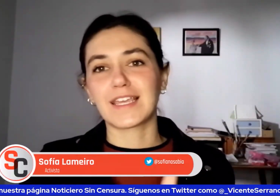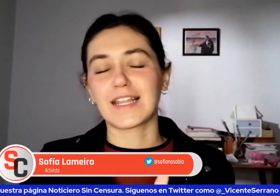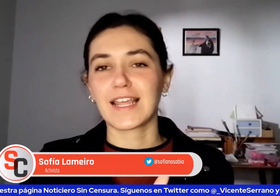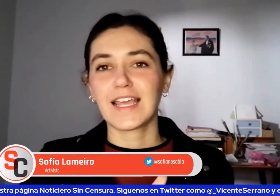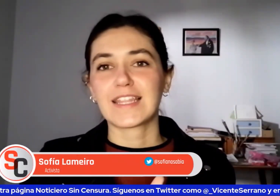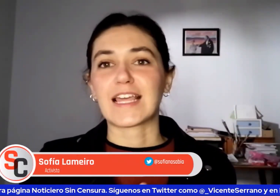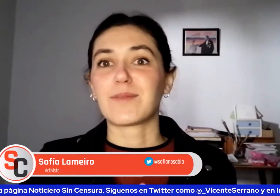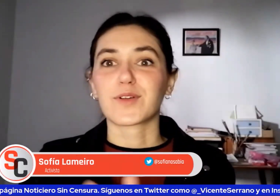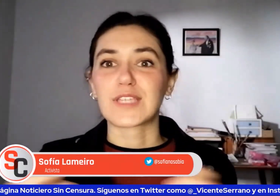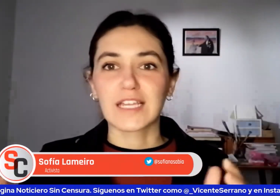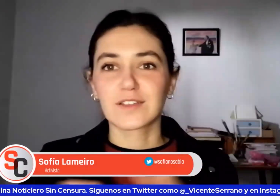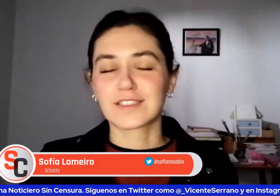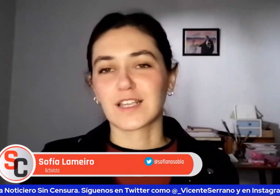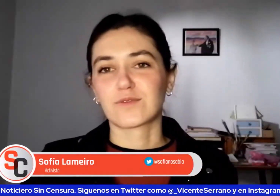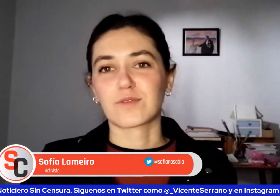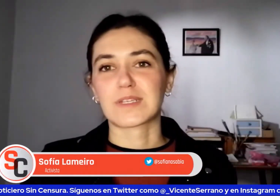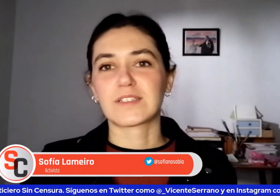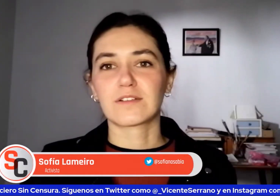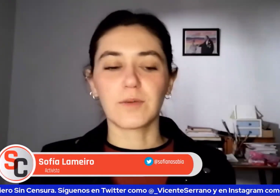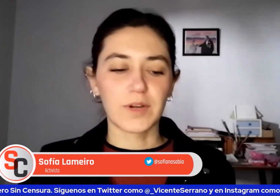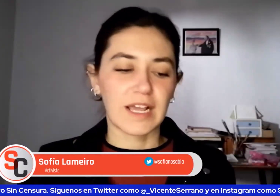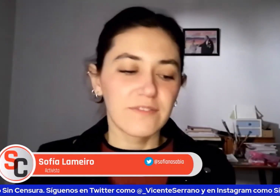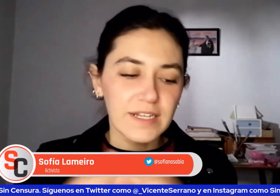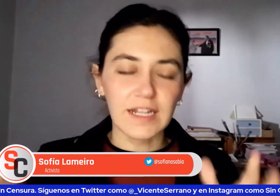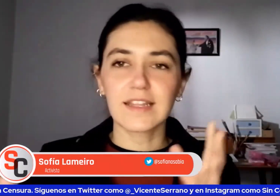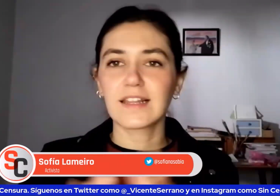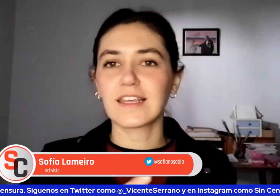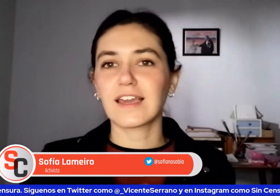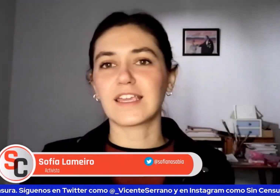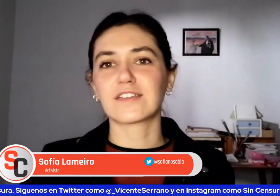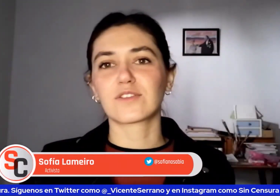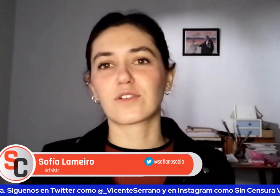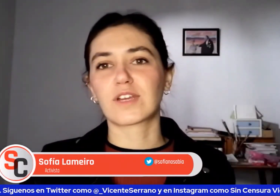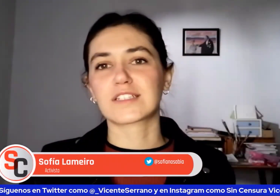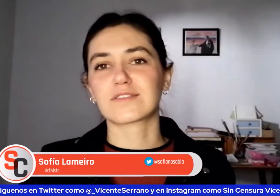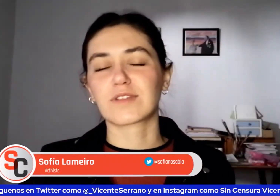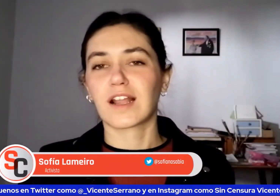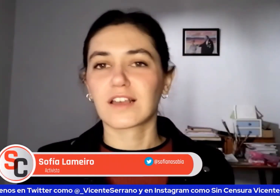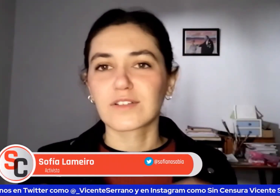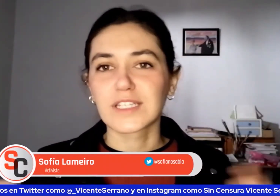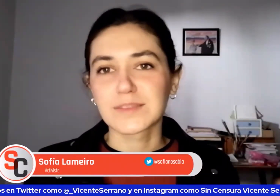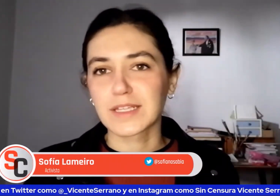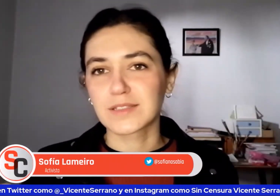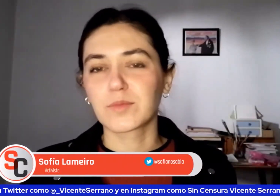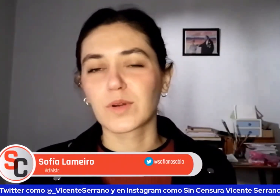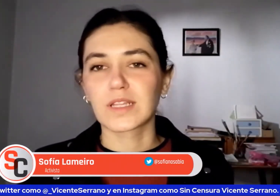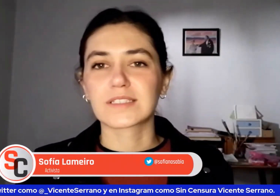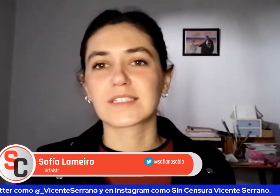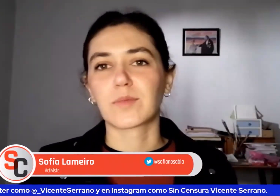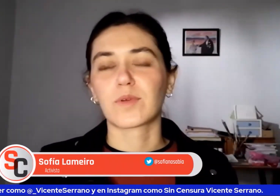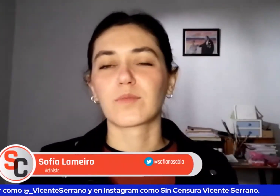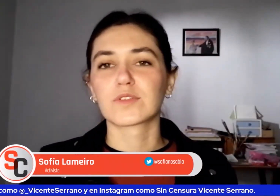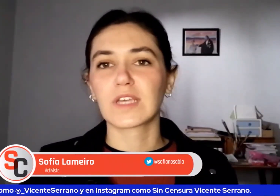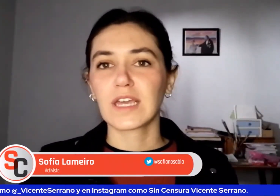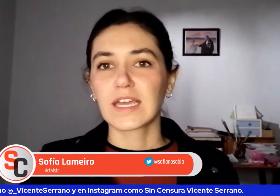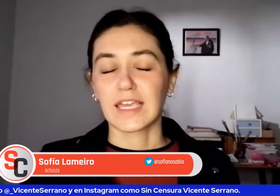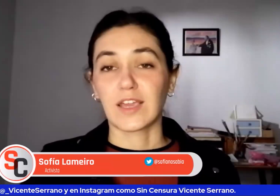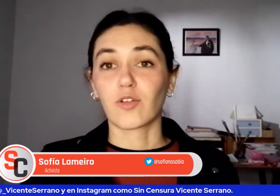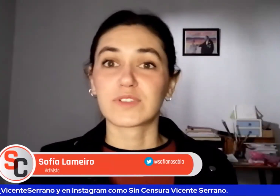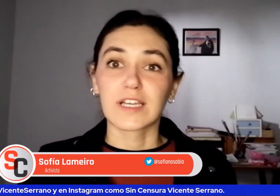oposición del proyecto de transformación, ¿no? Porque al final del día, y esto creo que es una de las cosas más importantes que